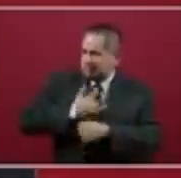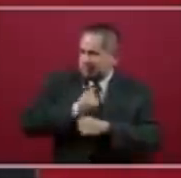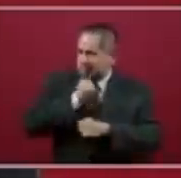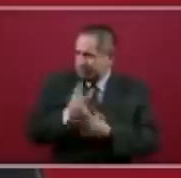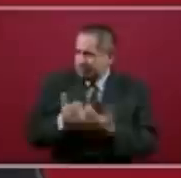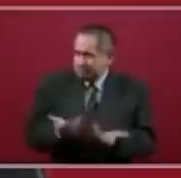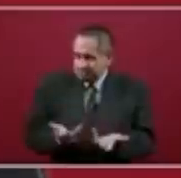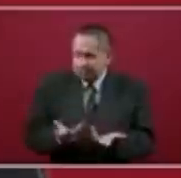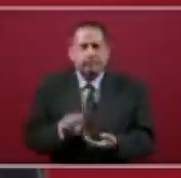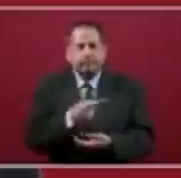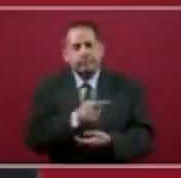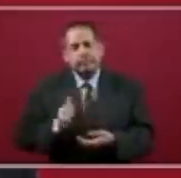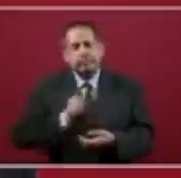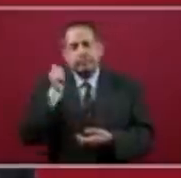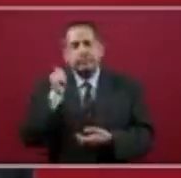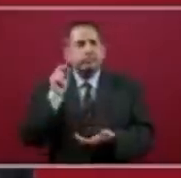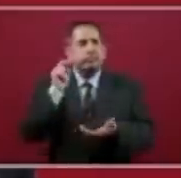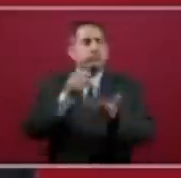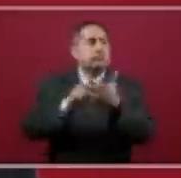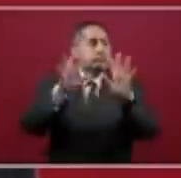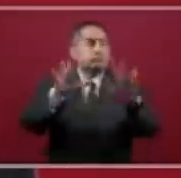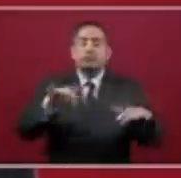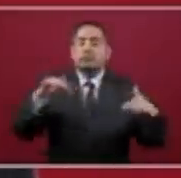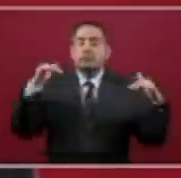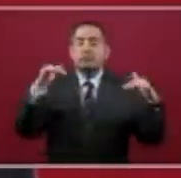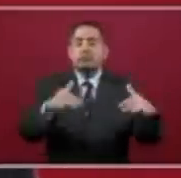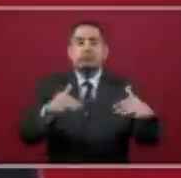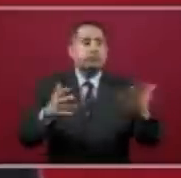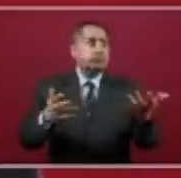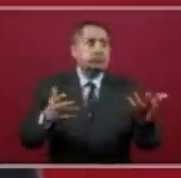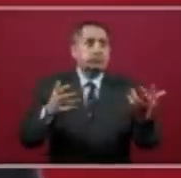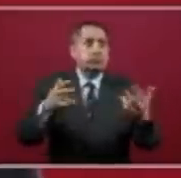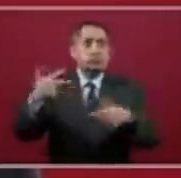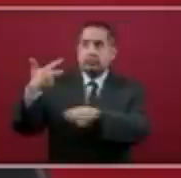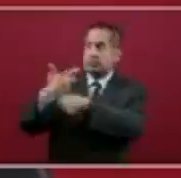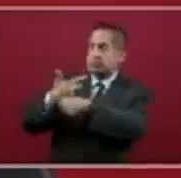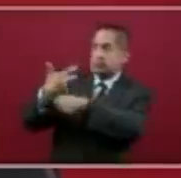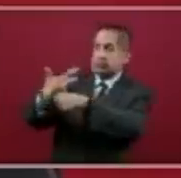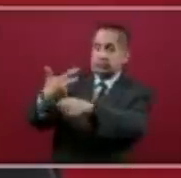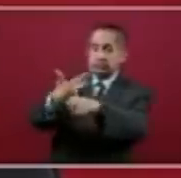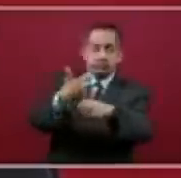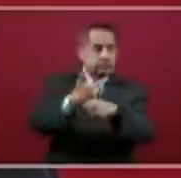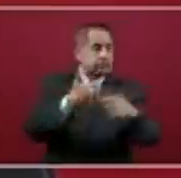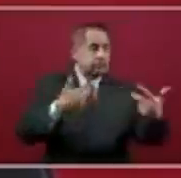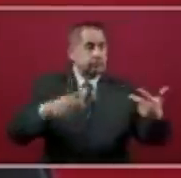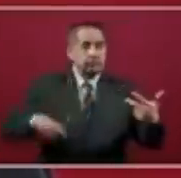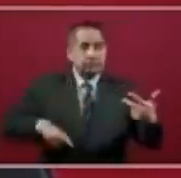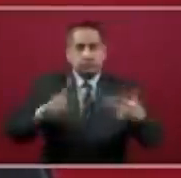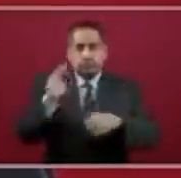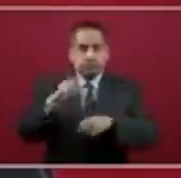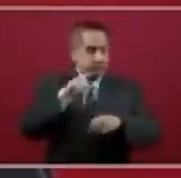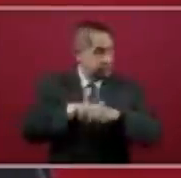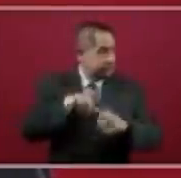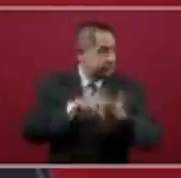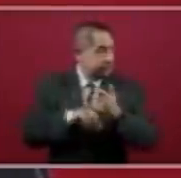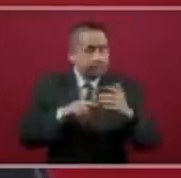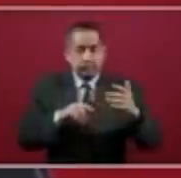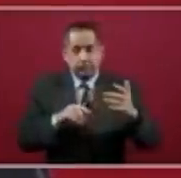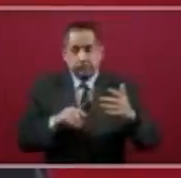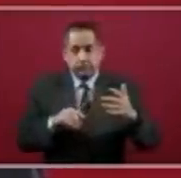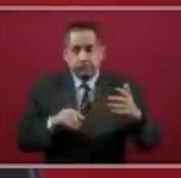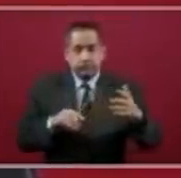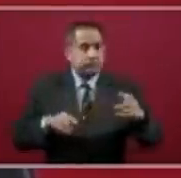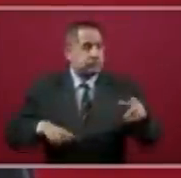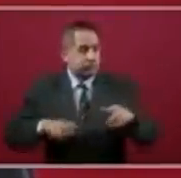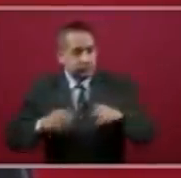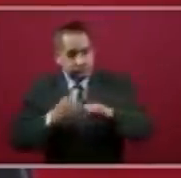aprovechan de que es un acto en donde va a estar el gobierno federal, los